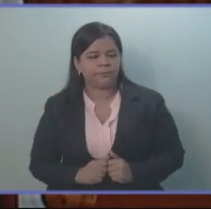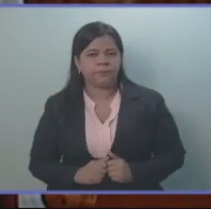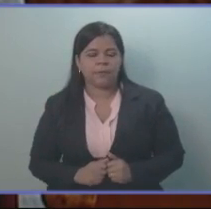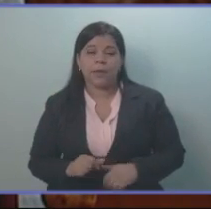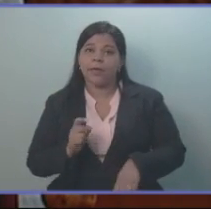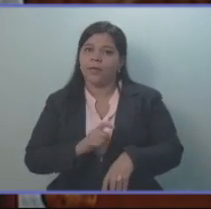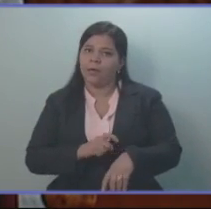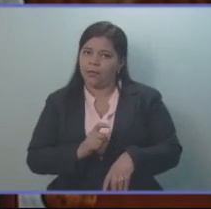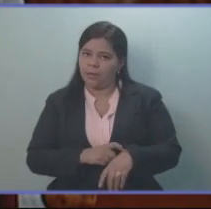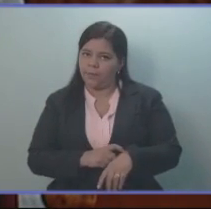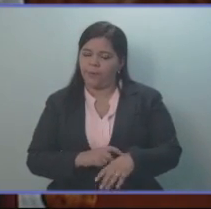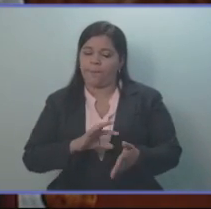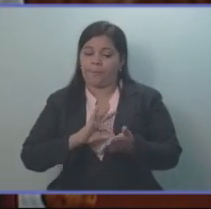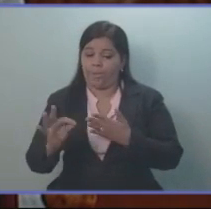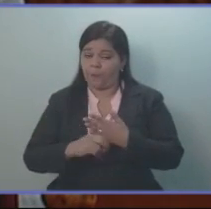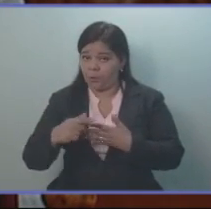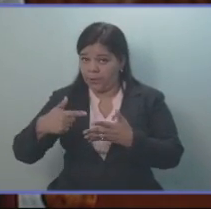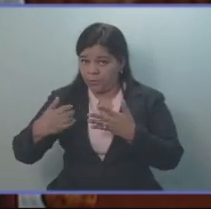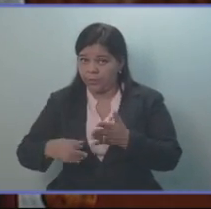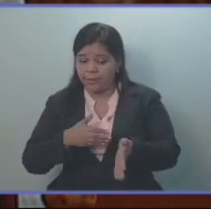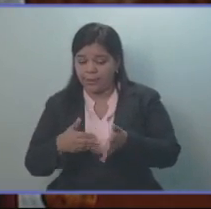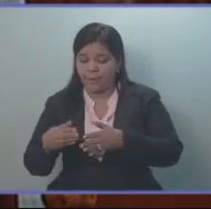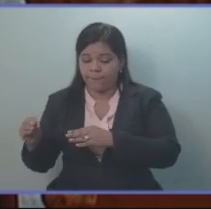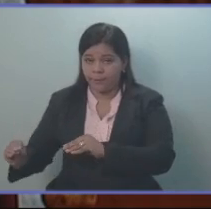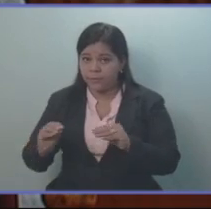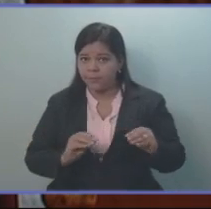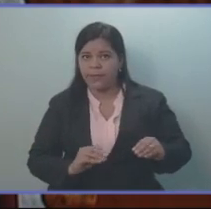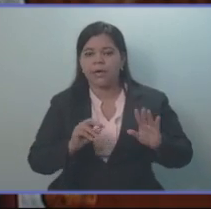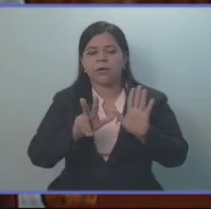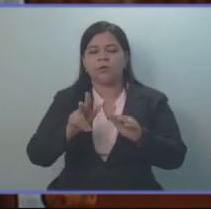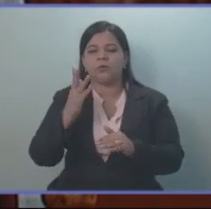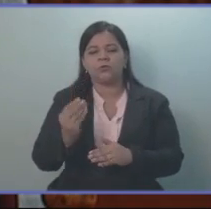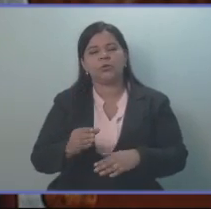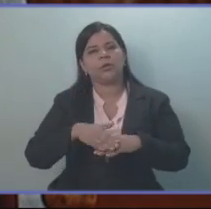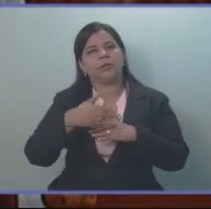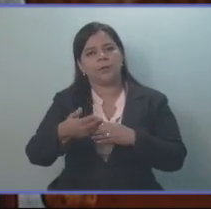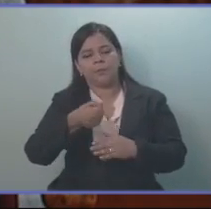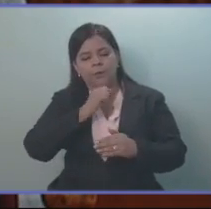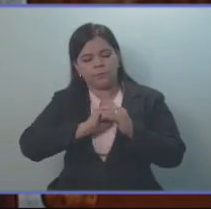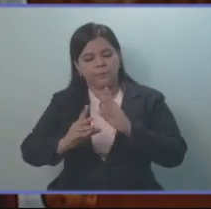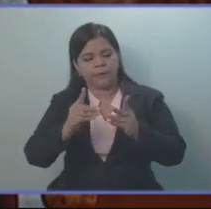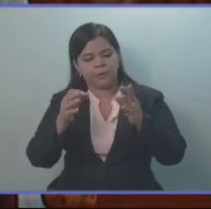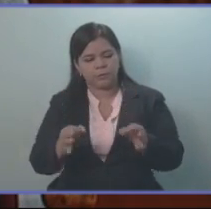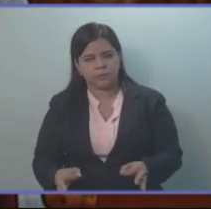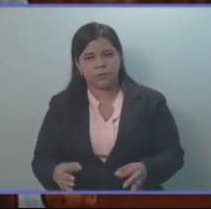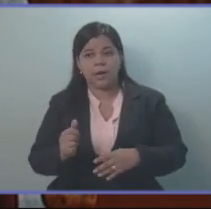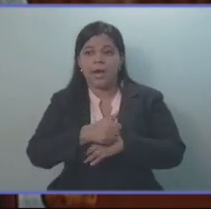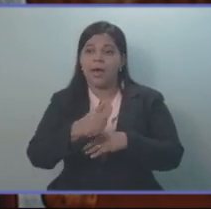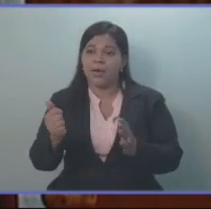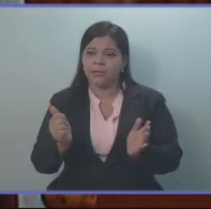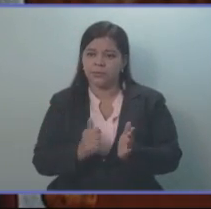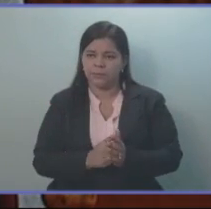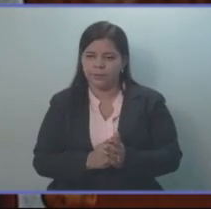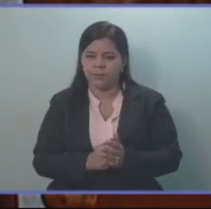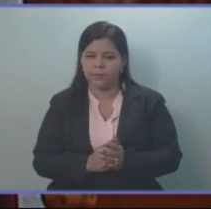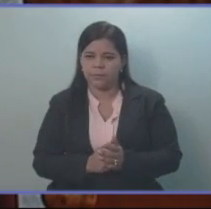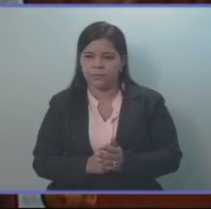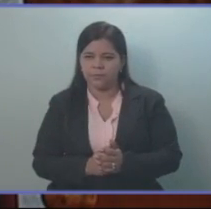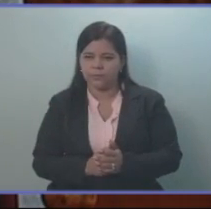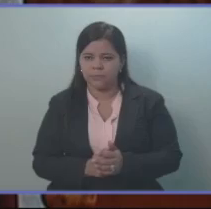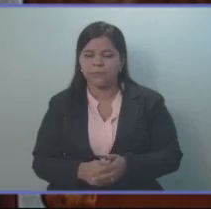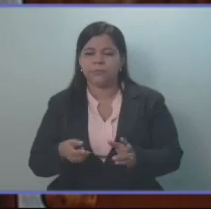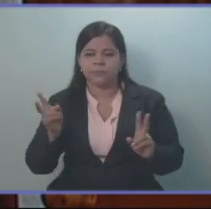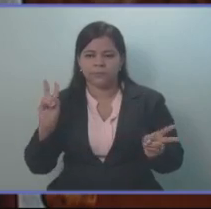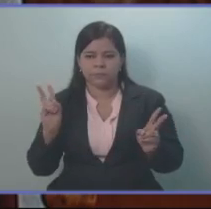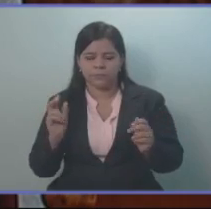Vigencia. El presente decreto entrará en vigencia 8 días después de su publicación en el Diario Oficial, dado en el Salón Azul del